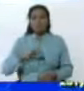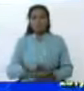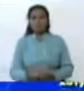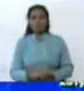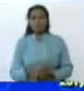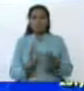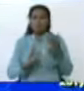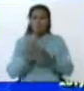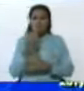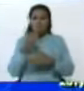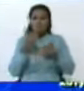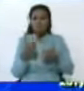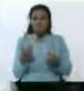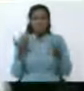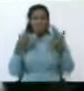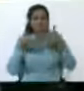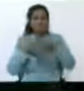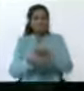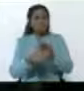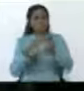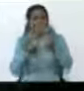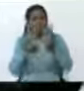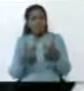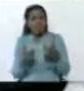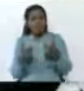su funcionamiento integral.